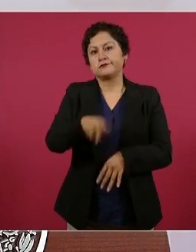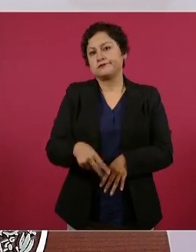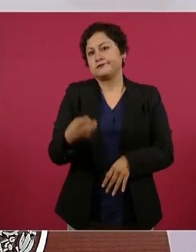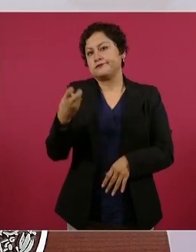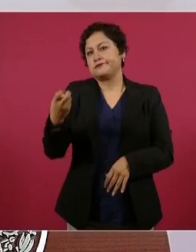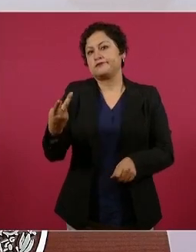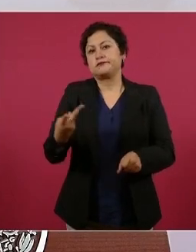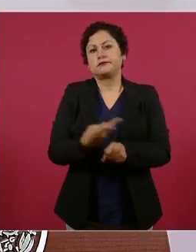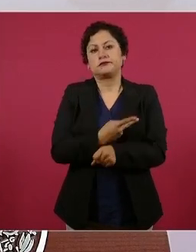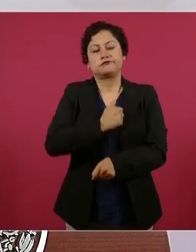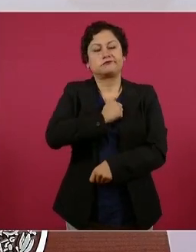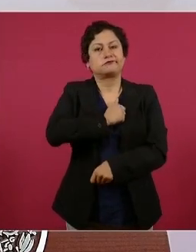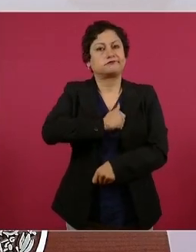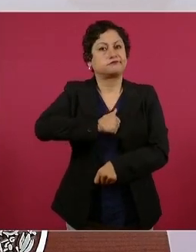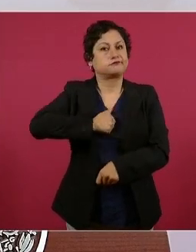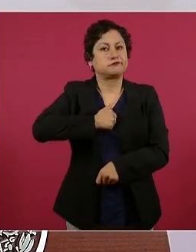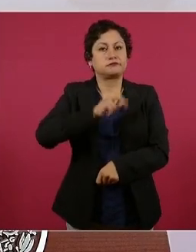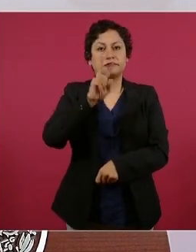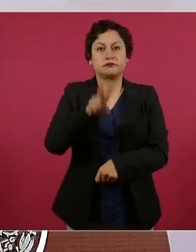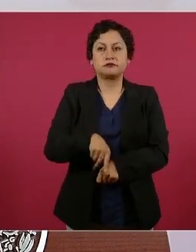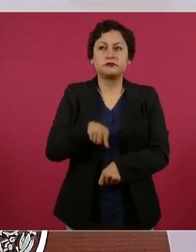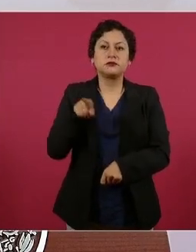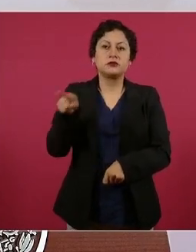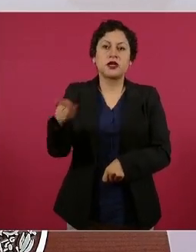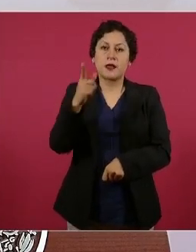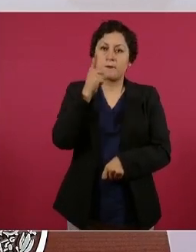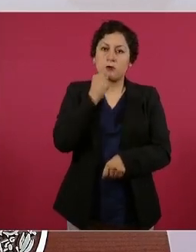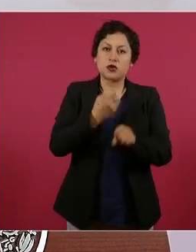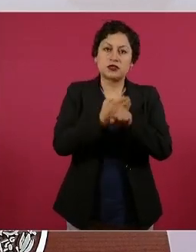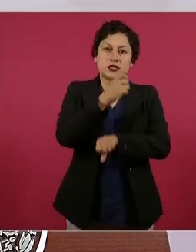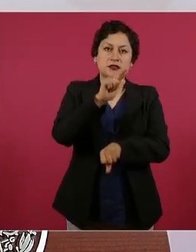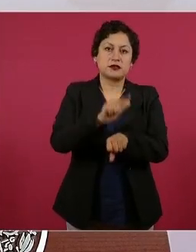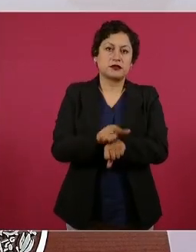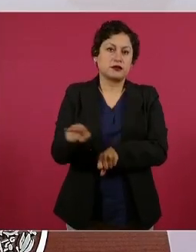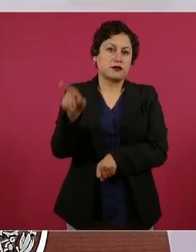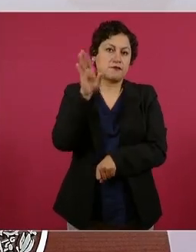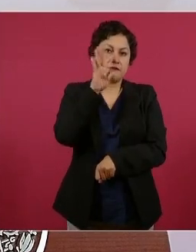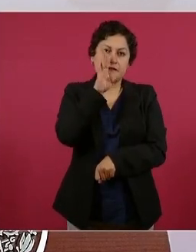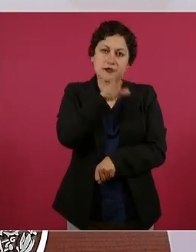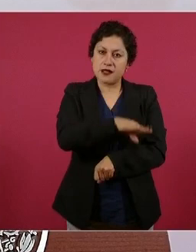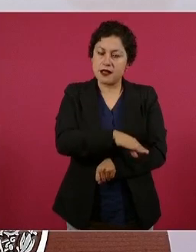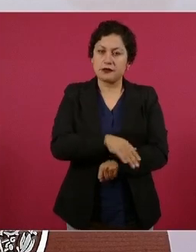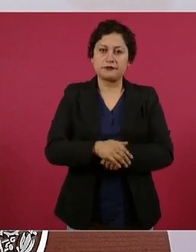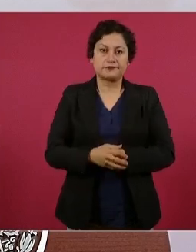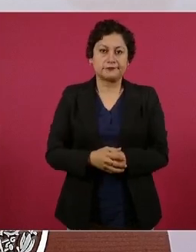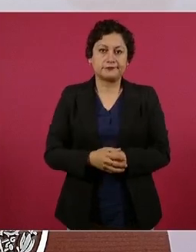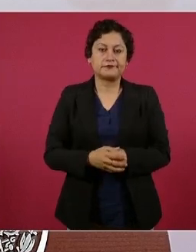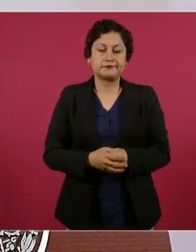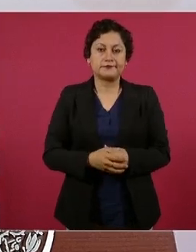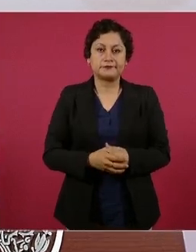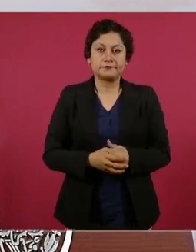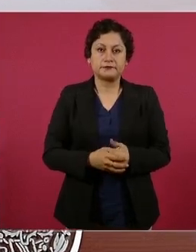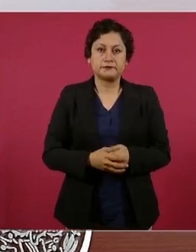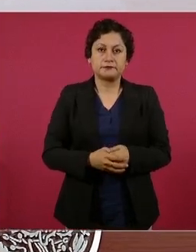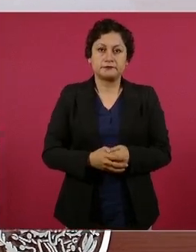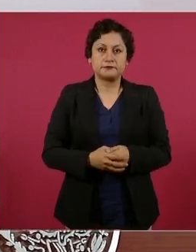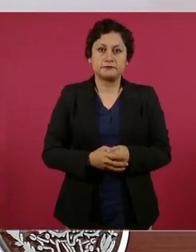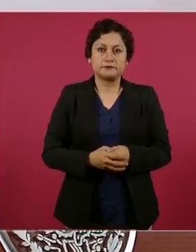así la policía del estado. Nosotros